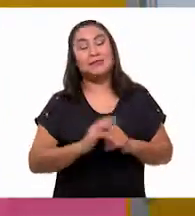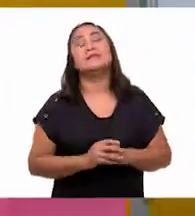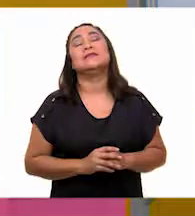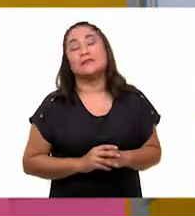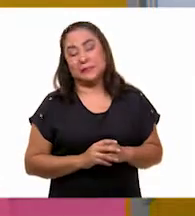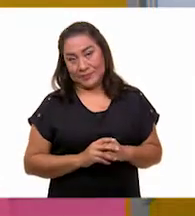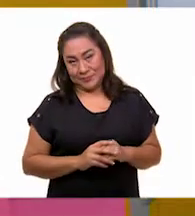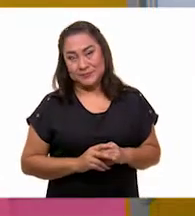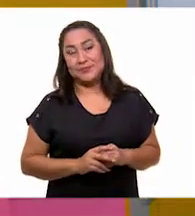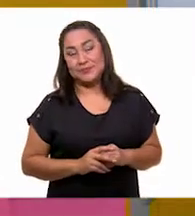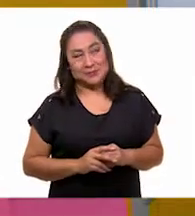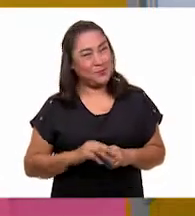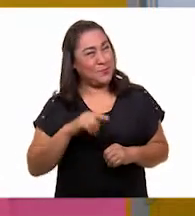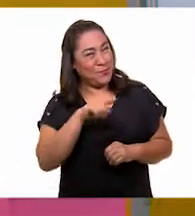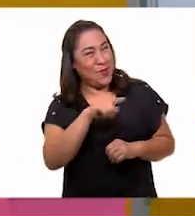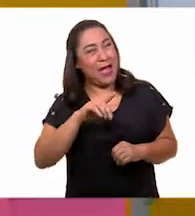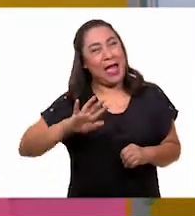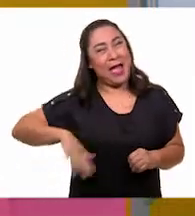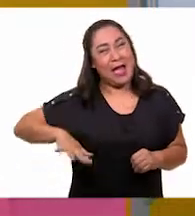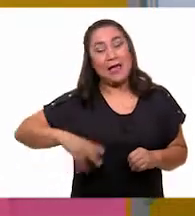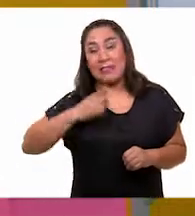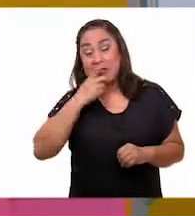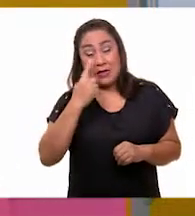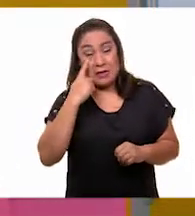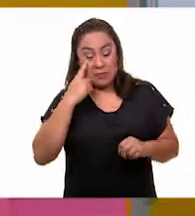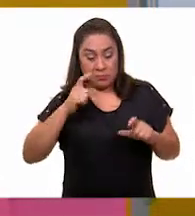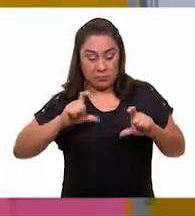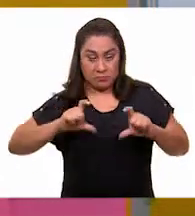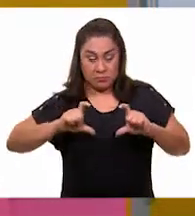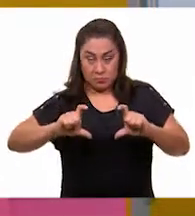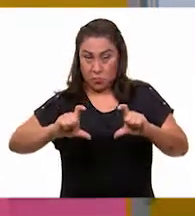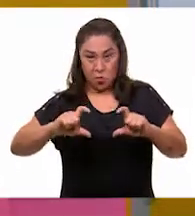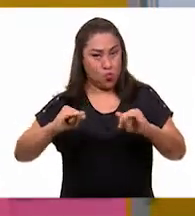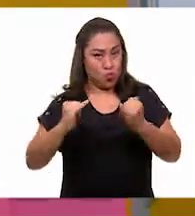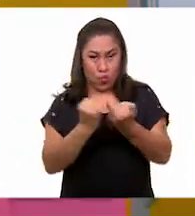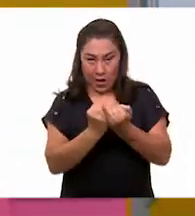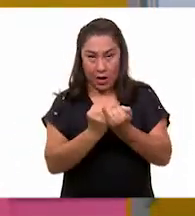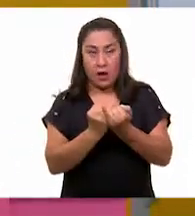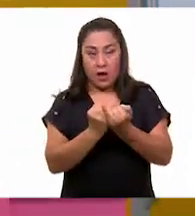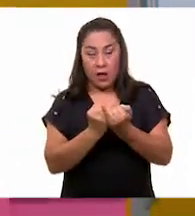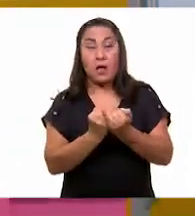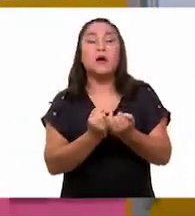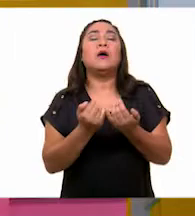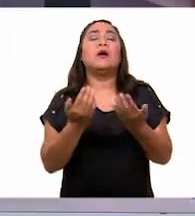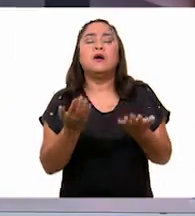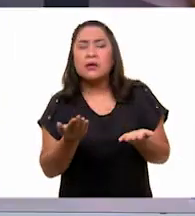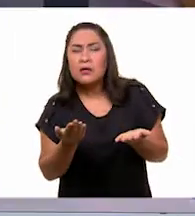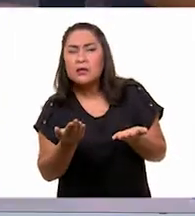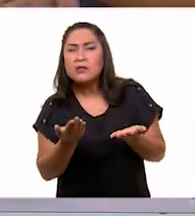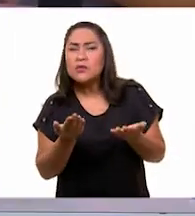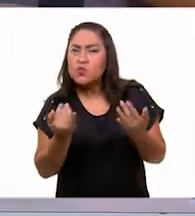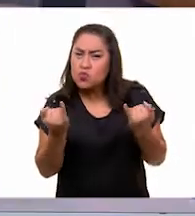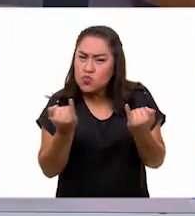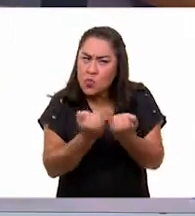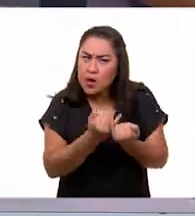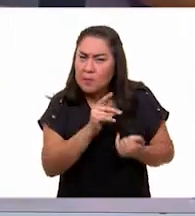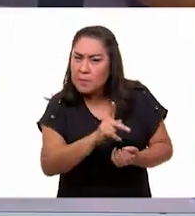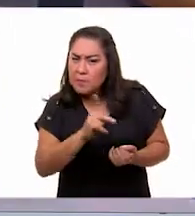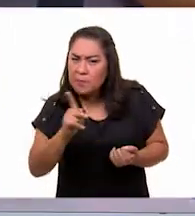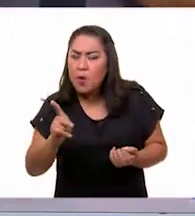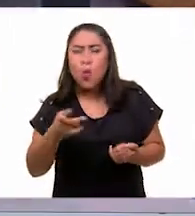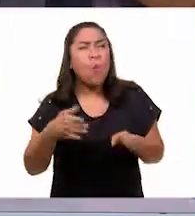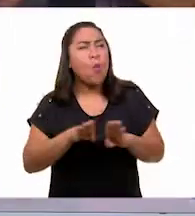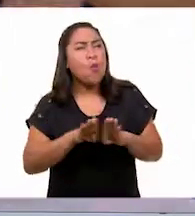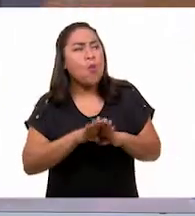tiene que ver con que exactamente tenemos a la misma cantidad las botellas, al mismo nivel. Pero, ¿cómo saber si tiene la misma cantidad de